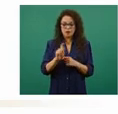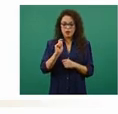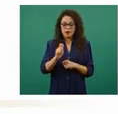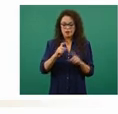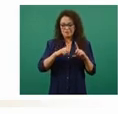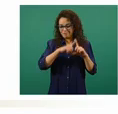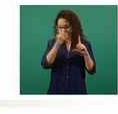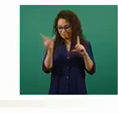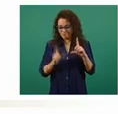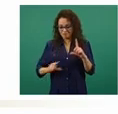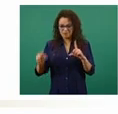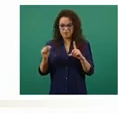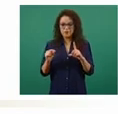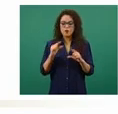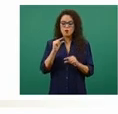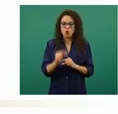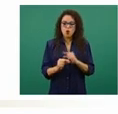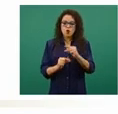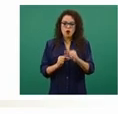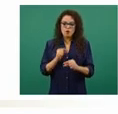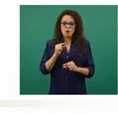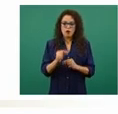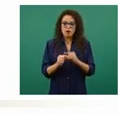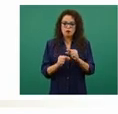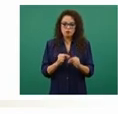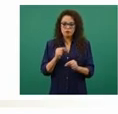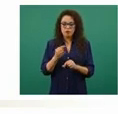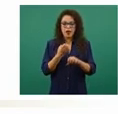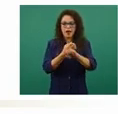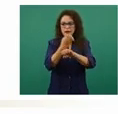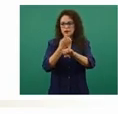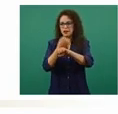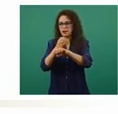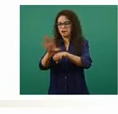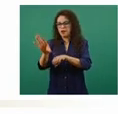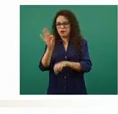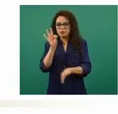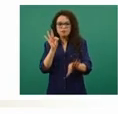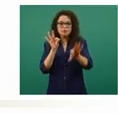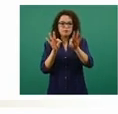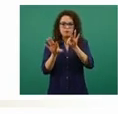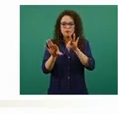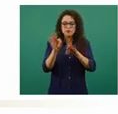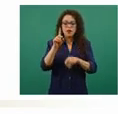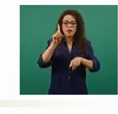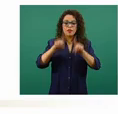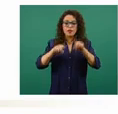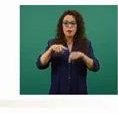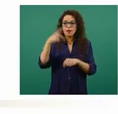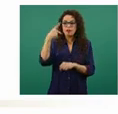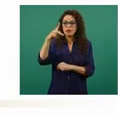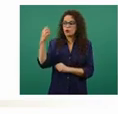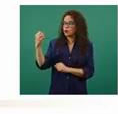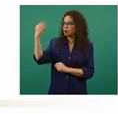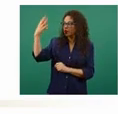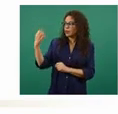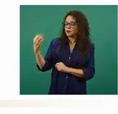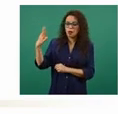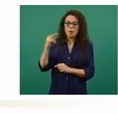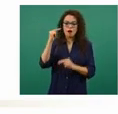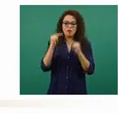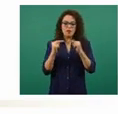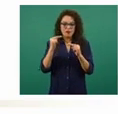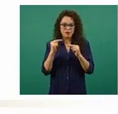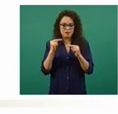una manera escalonada, seleccionando entidades en función precisamente del nivel de riesgo más bajo y luego ir